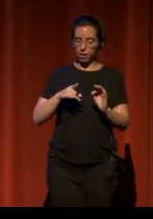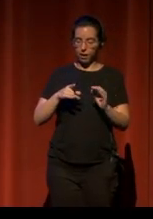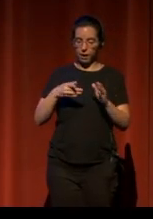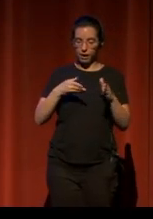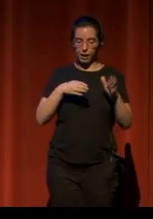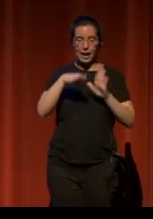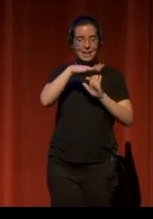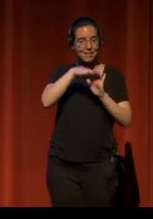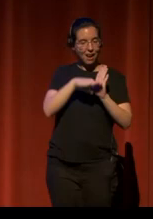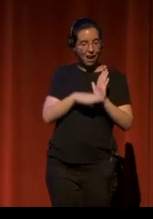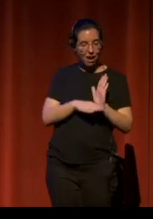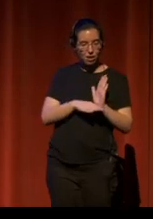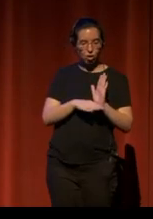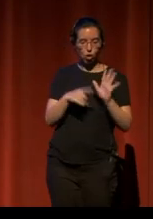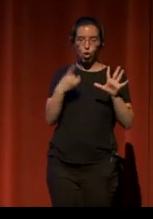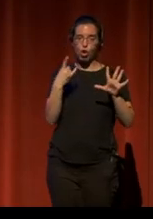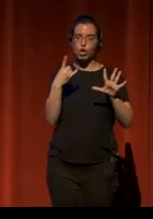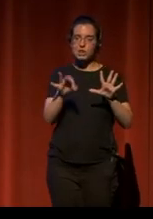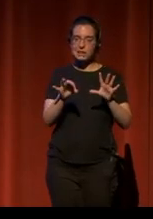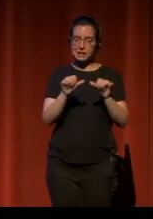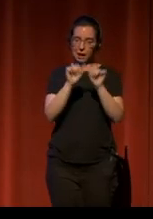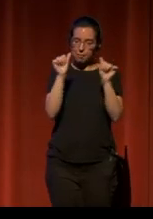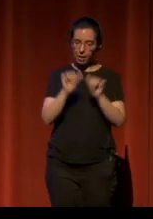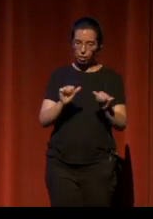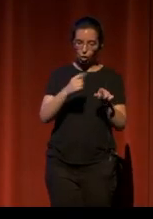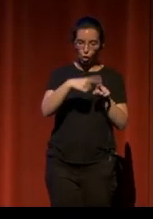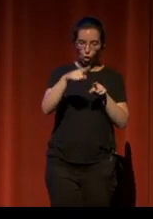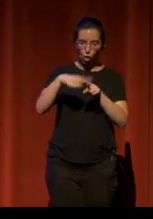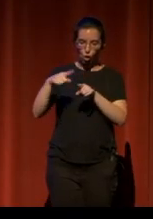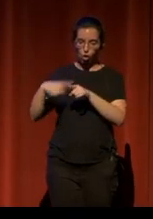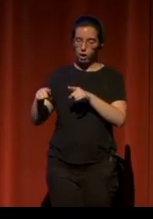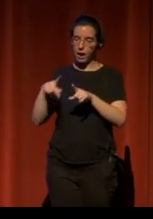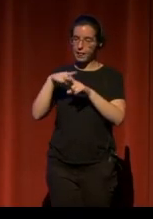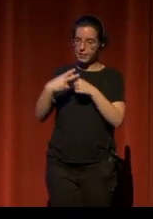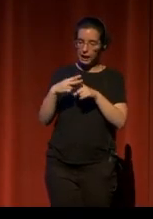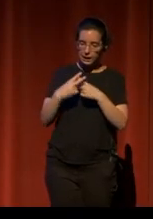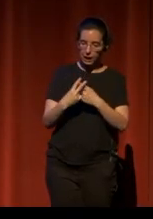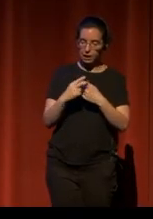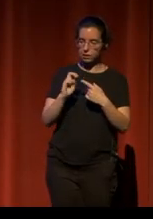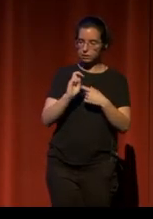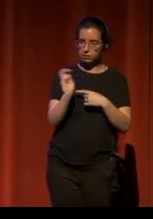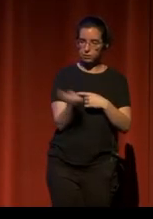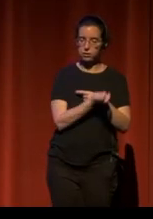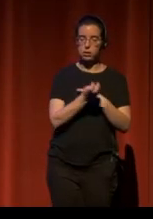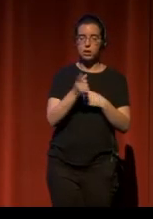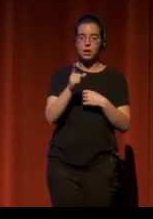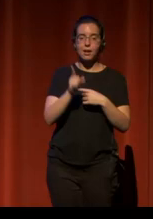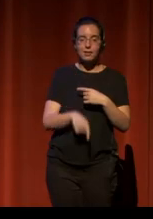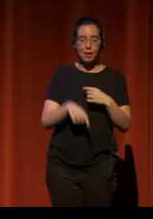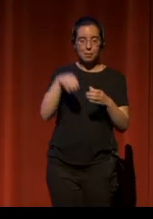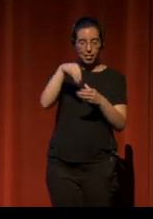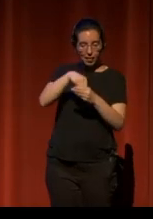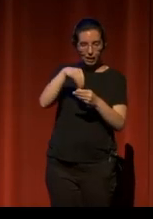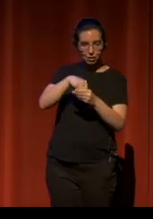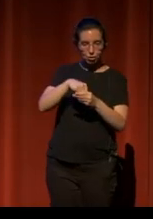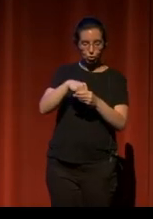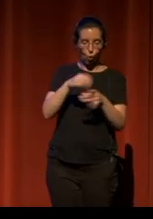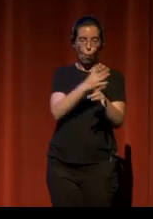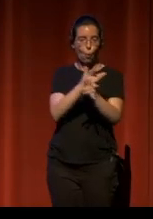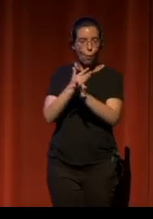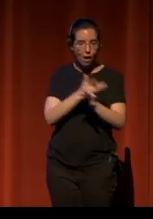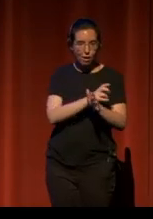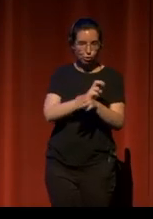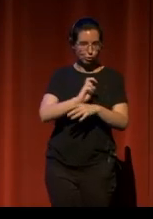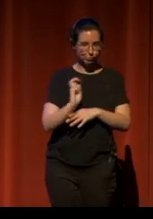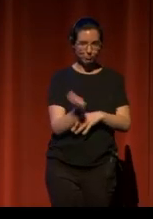que tiene más de 60 metodologías 60 talleres y que bueno tiene también una serie de artefactos y de juegos y